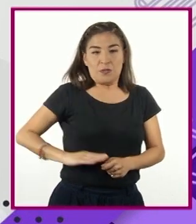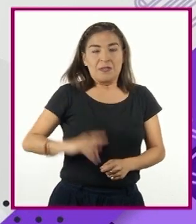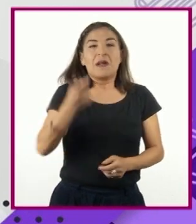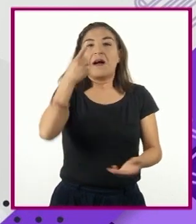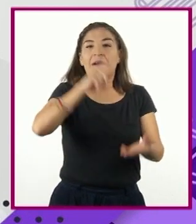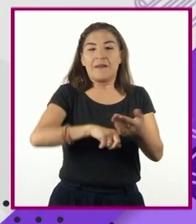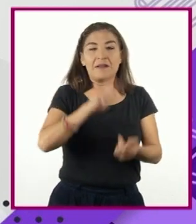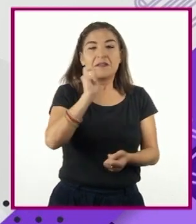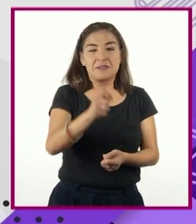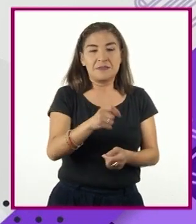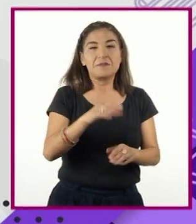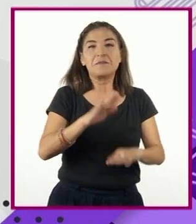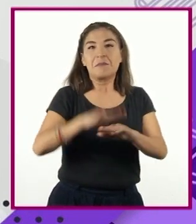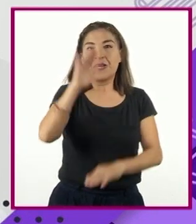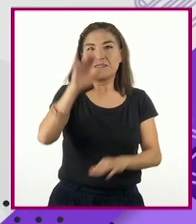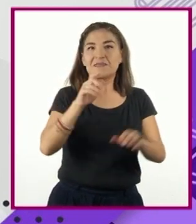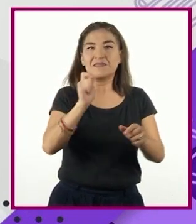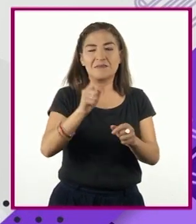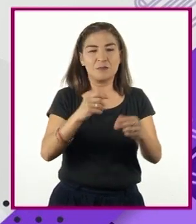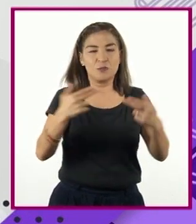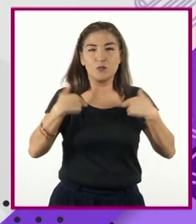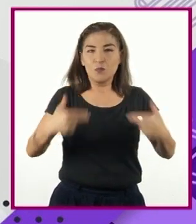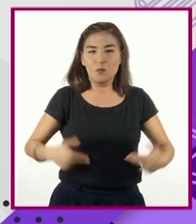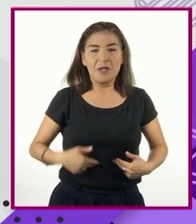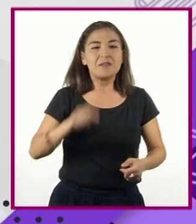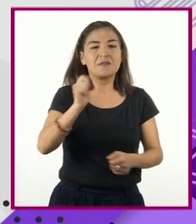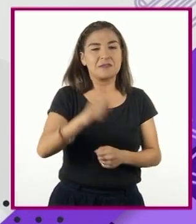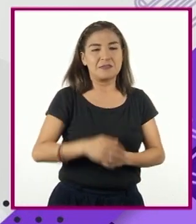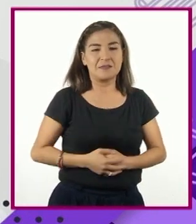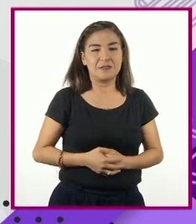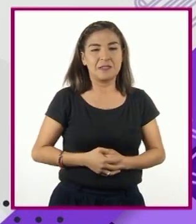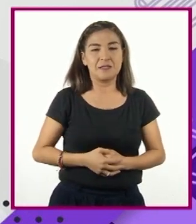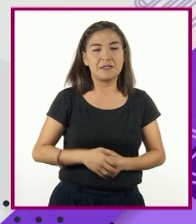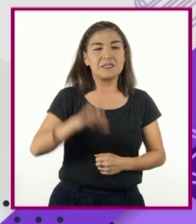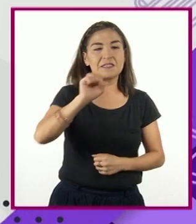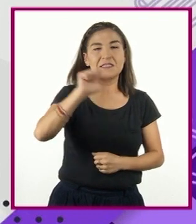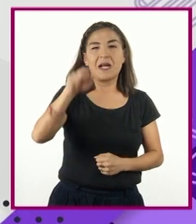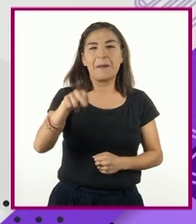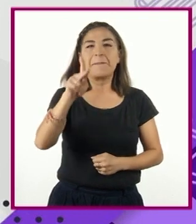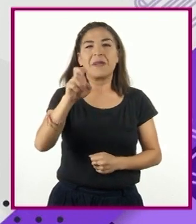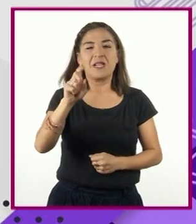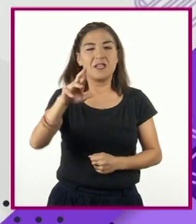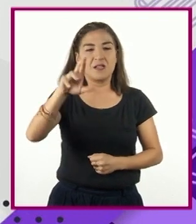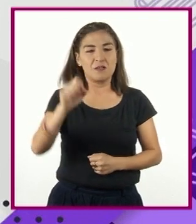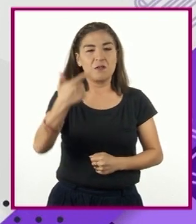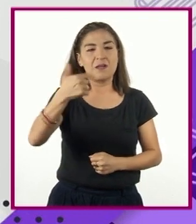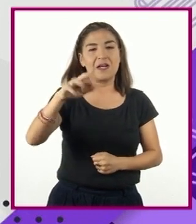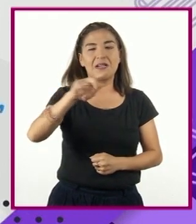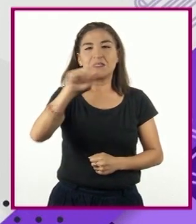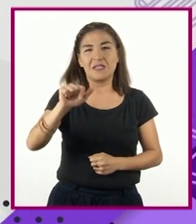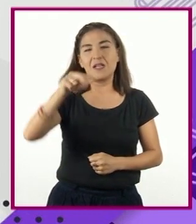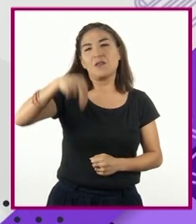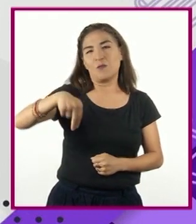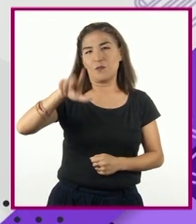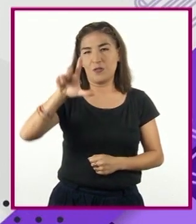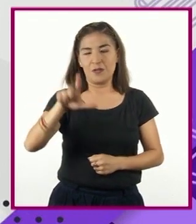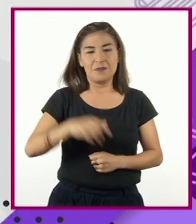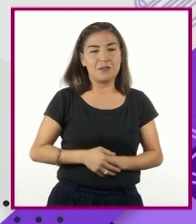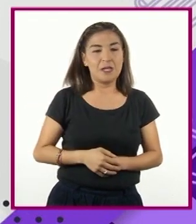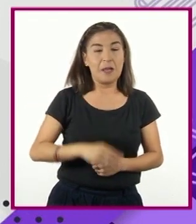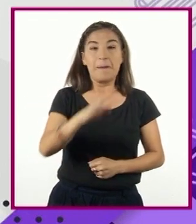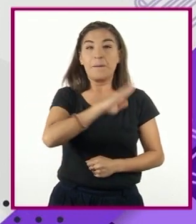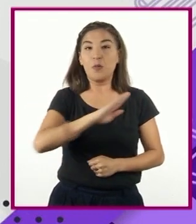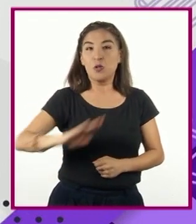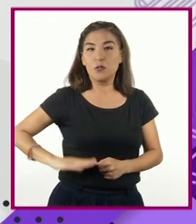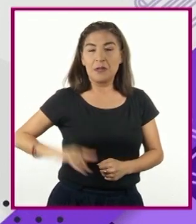mayor índice de desarrollo humano de nuestro país está San Pedro Garza García, Nuevo León. En el